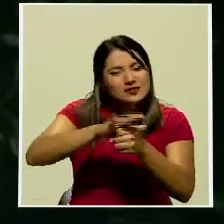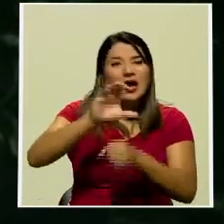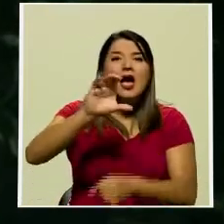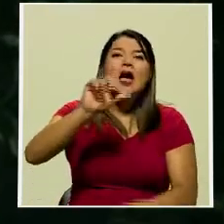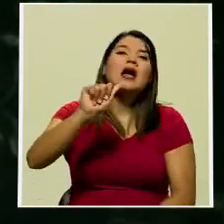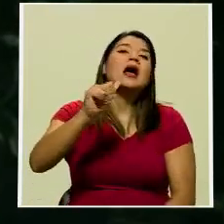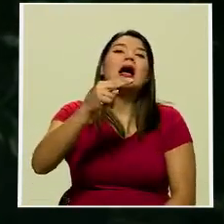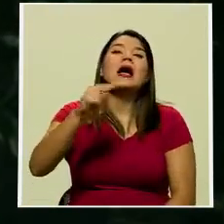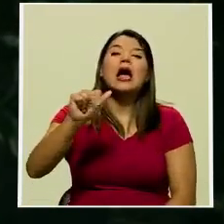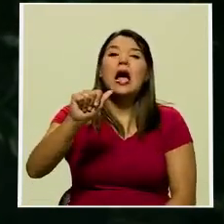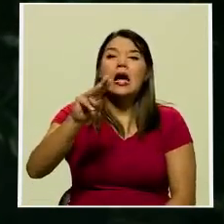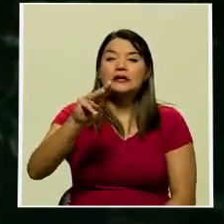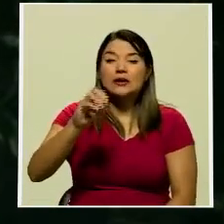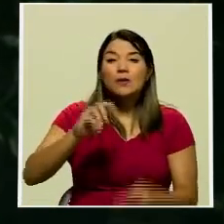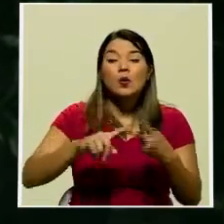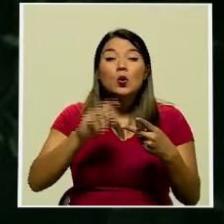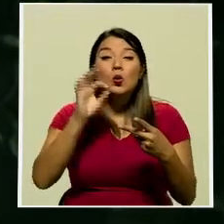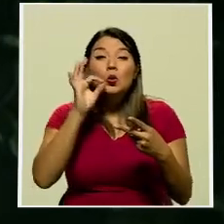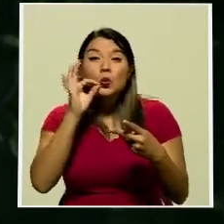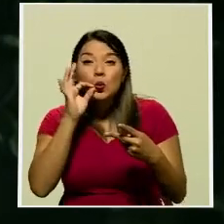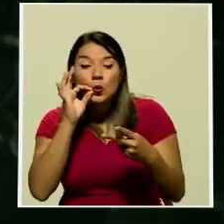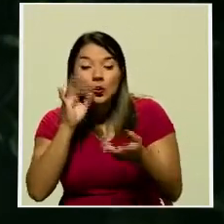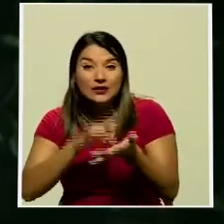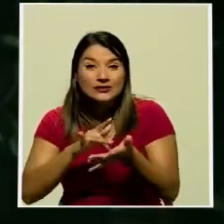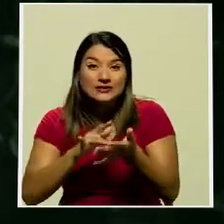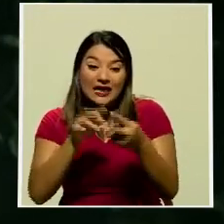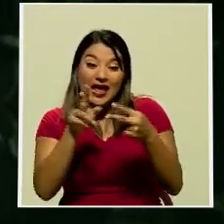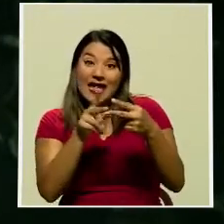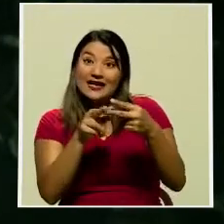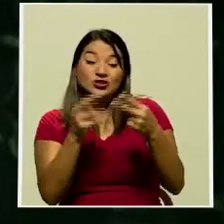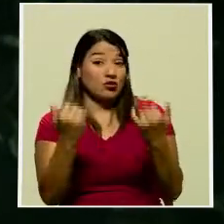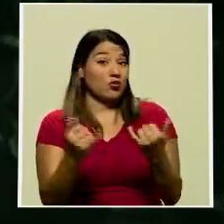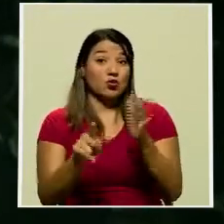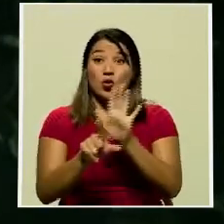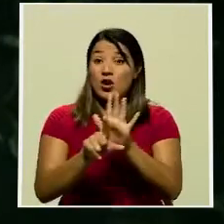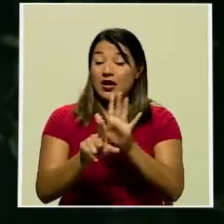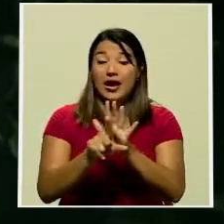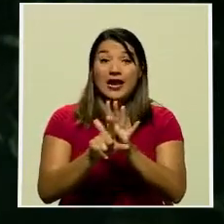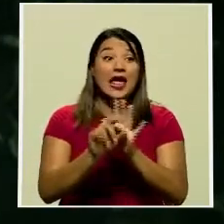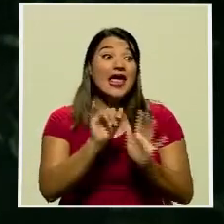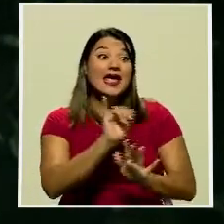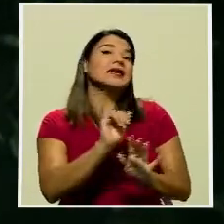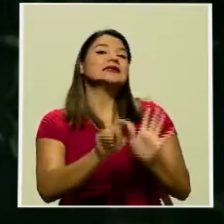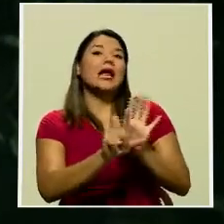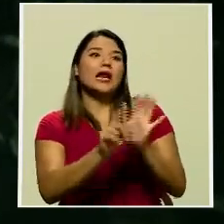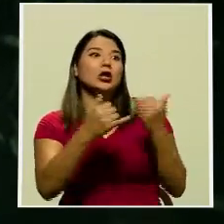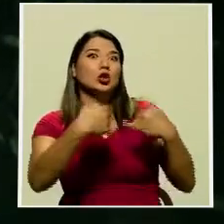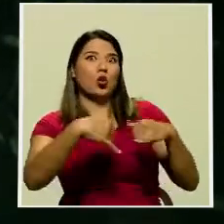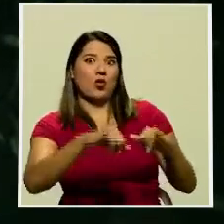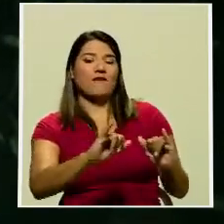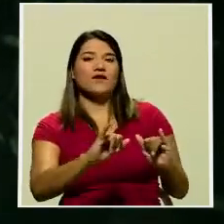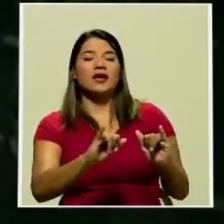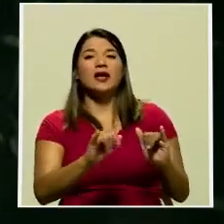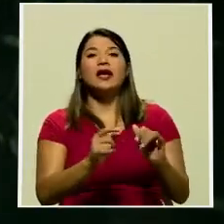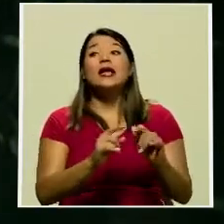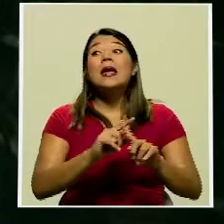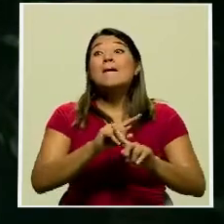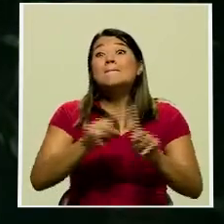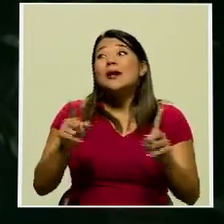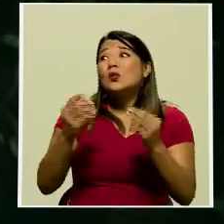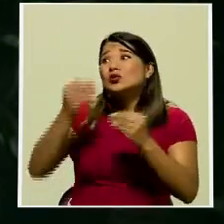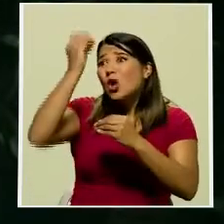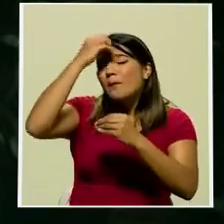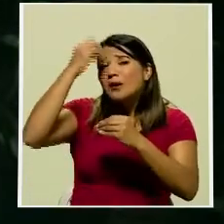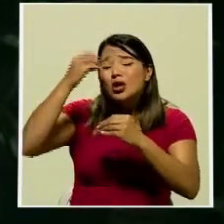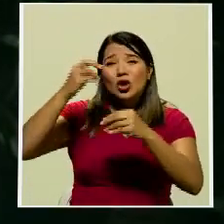el cannabis es delito según la Ley General de Salud. Esas normas están vigentes, hay criterios contradictorios, y lo que hay es una falta total de